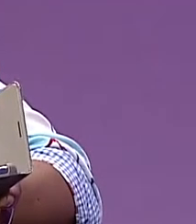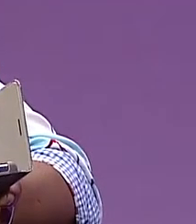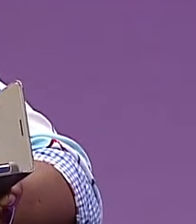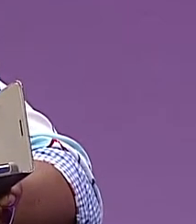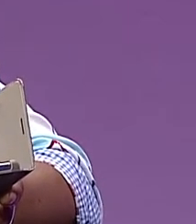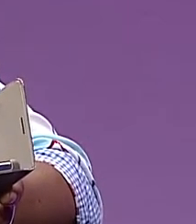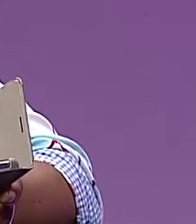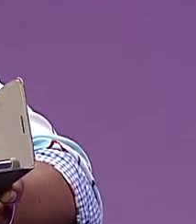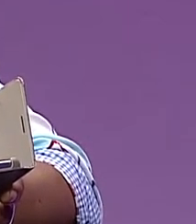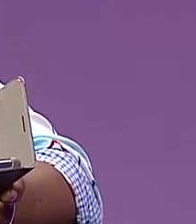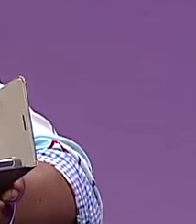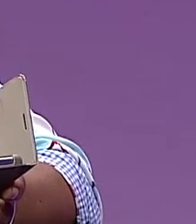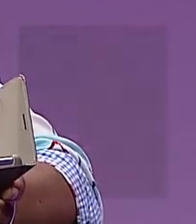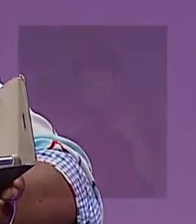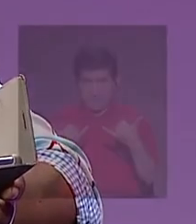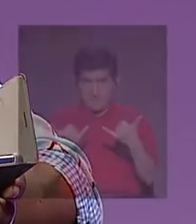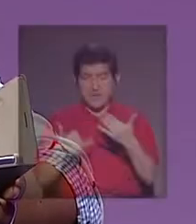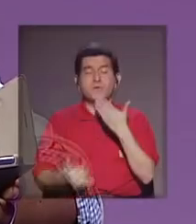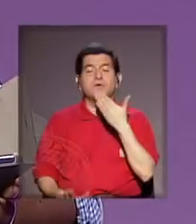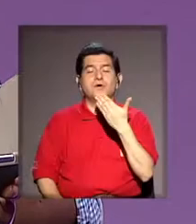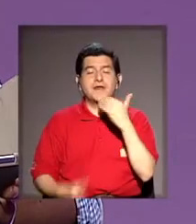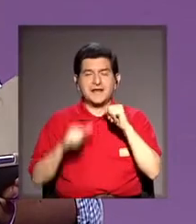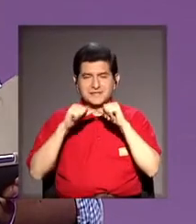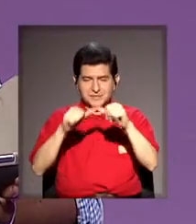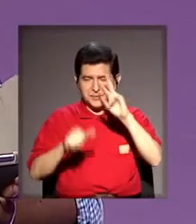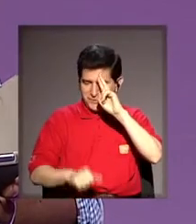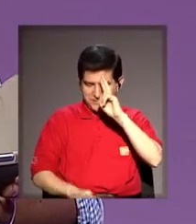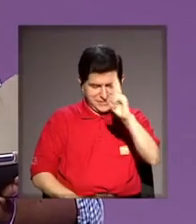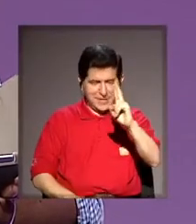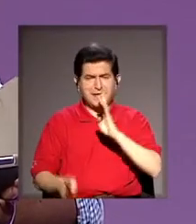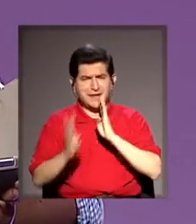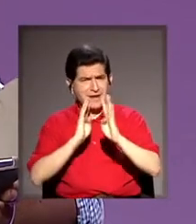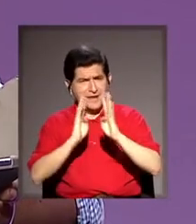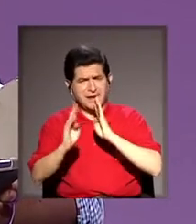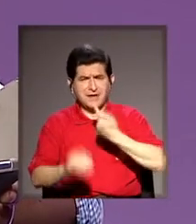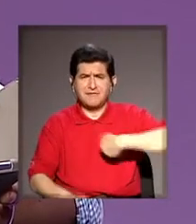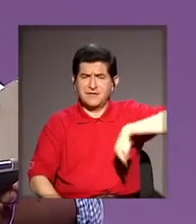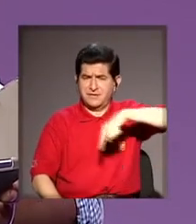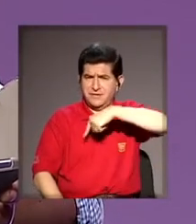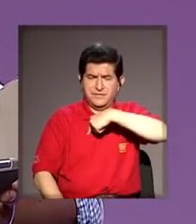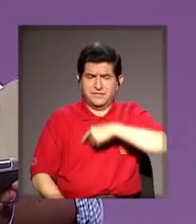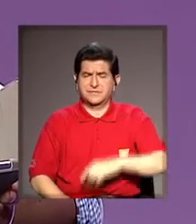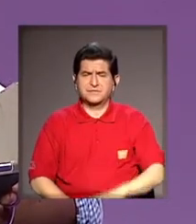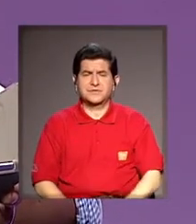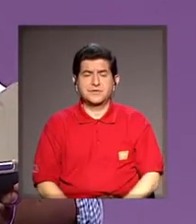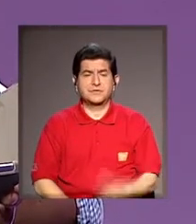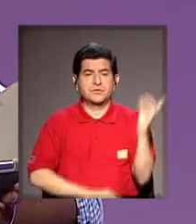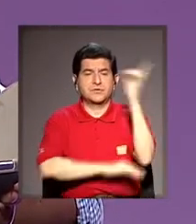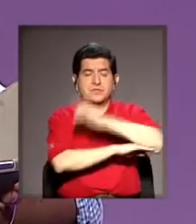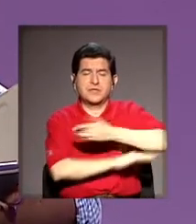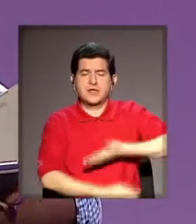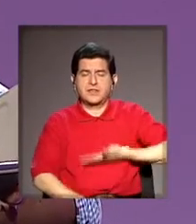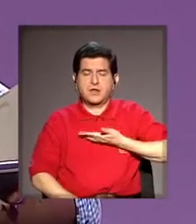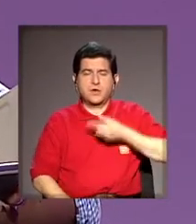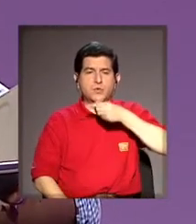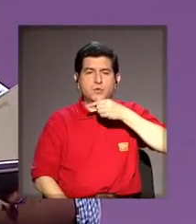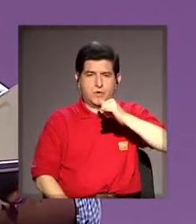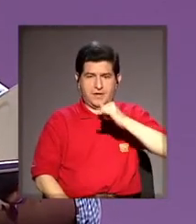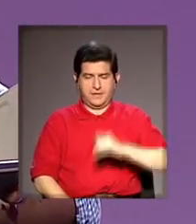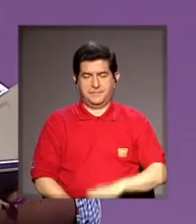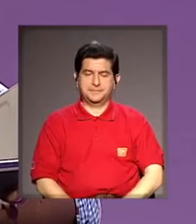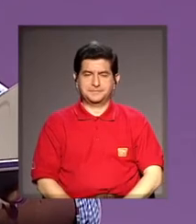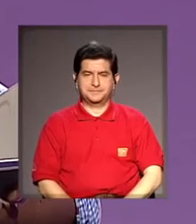estamos en vivo gracias por estar allí con irreverencias estamos hablando de que los el día del orgullo gay